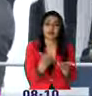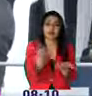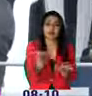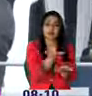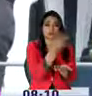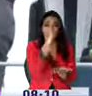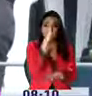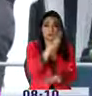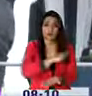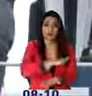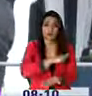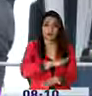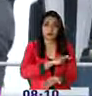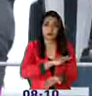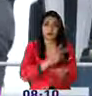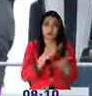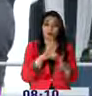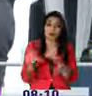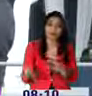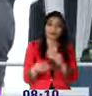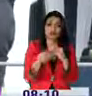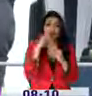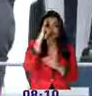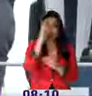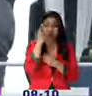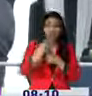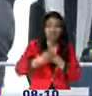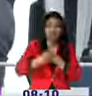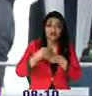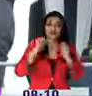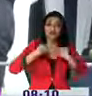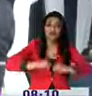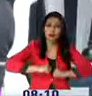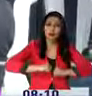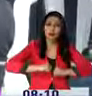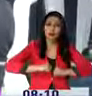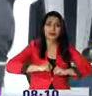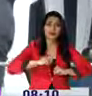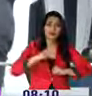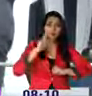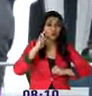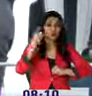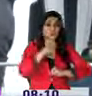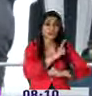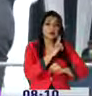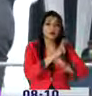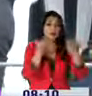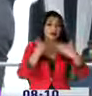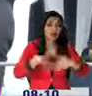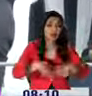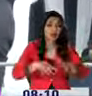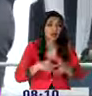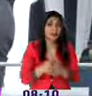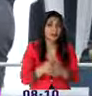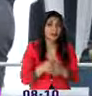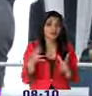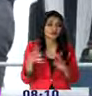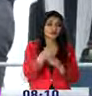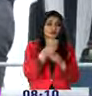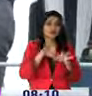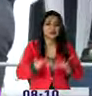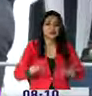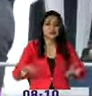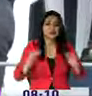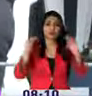posibilidad de posterior a su incorporación como policías, poder continuar sus estudios universitarios para alcanzar un título de tercer